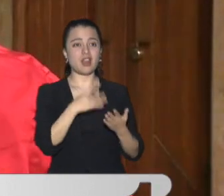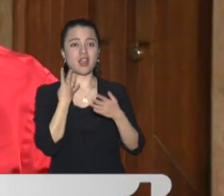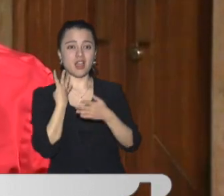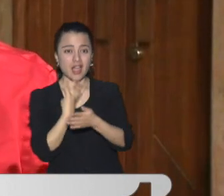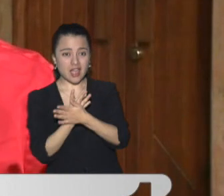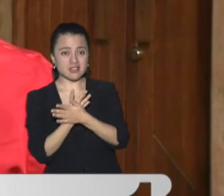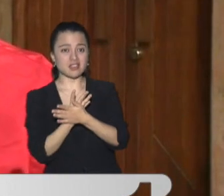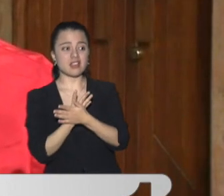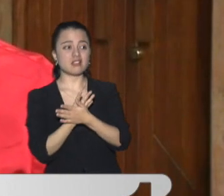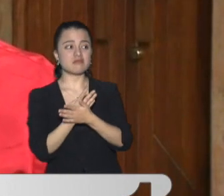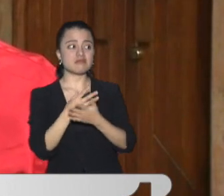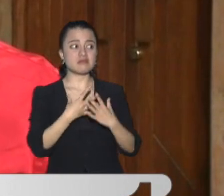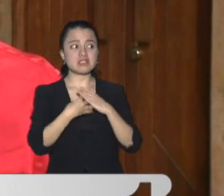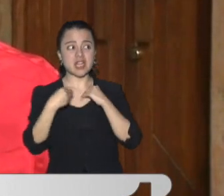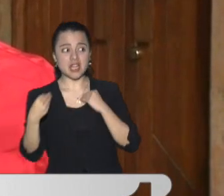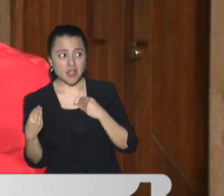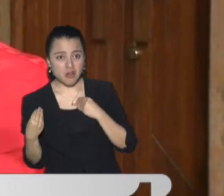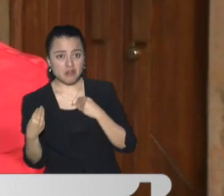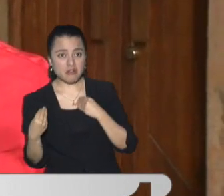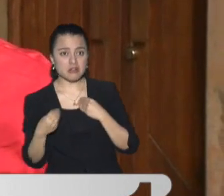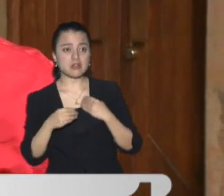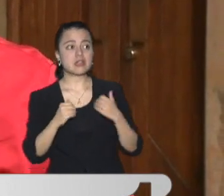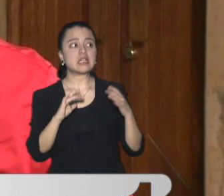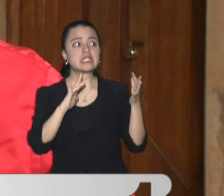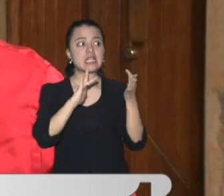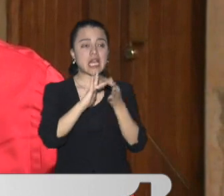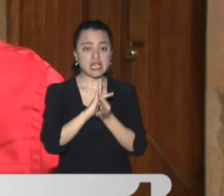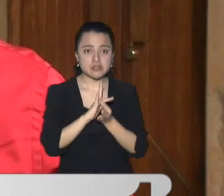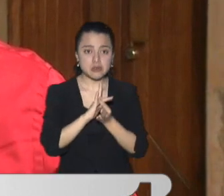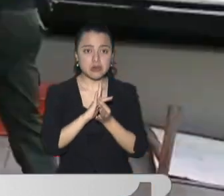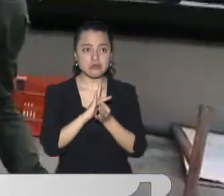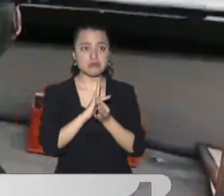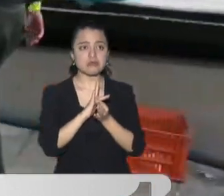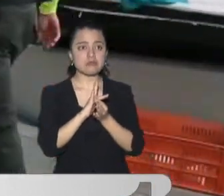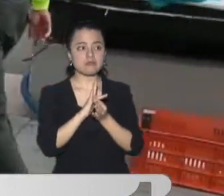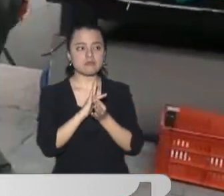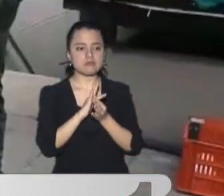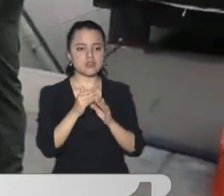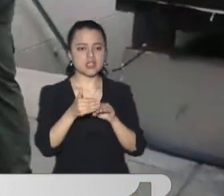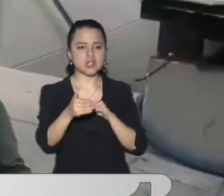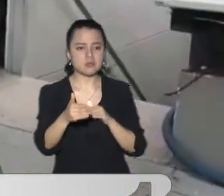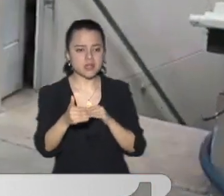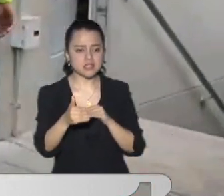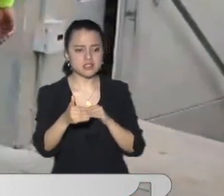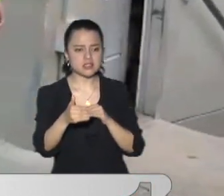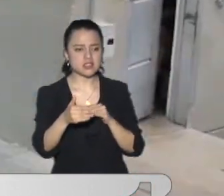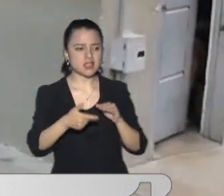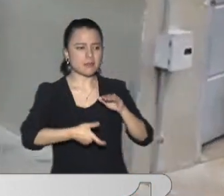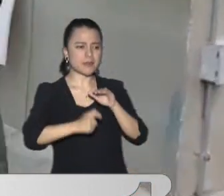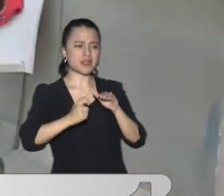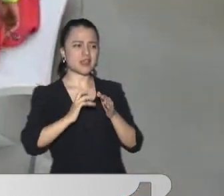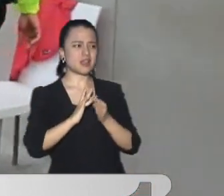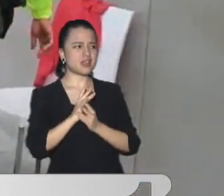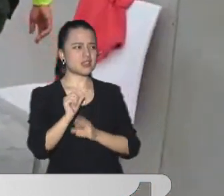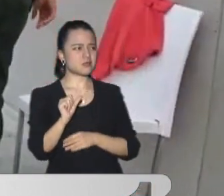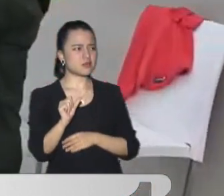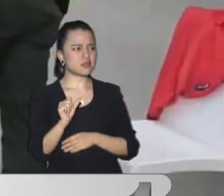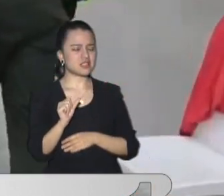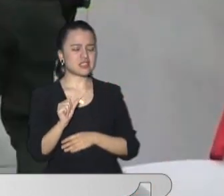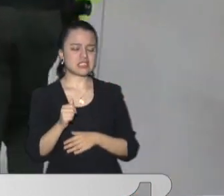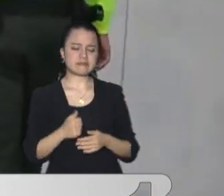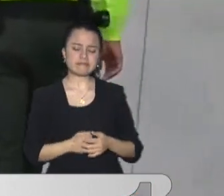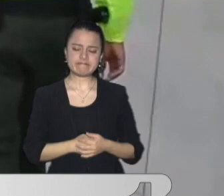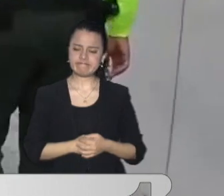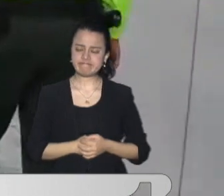esposo de la víctima. Desafortunadamente fue la persona que presuntamente cometió este asesinato.